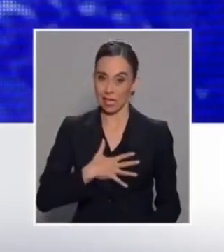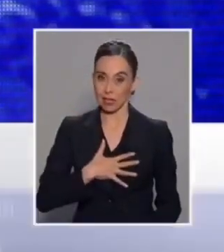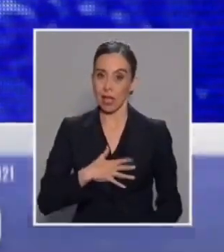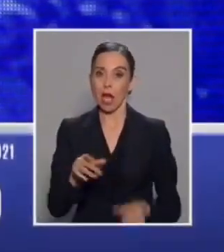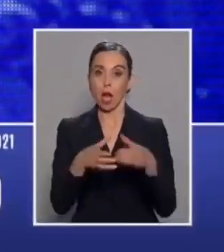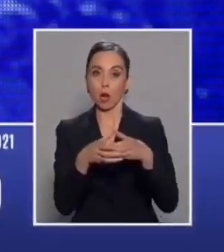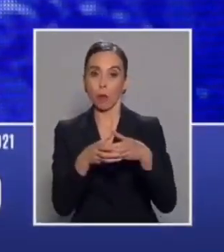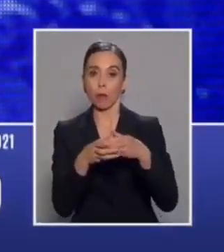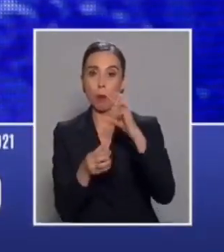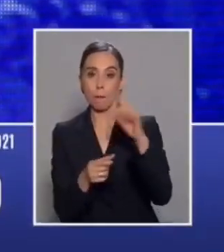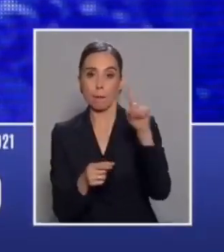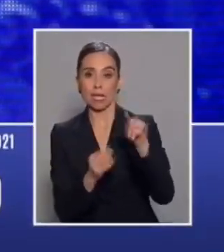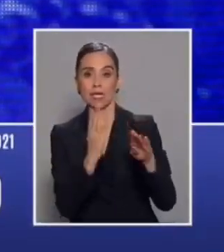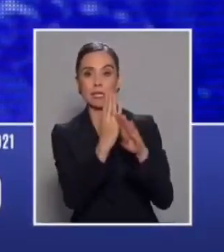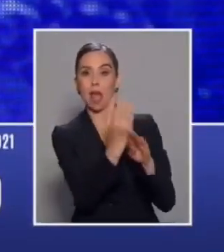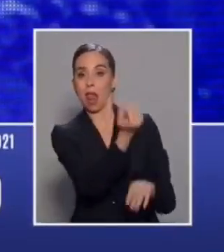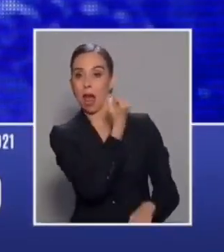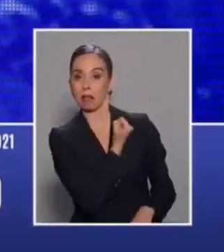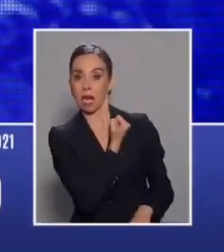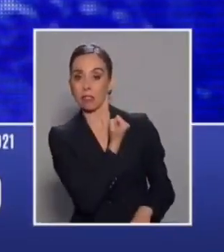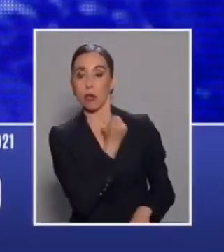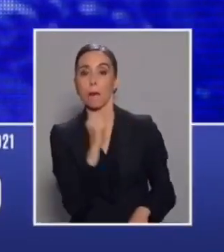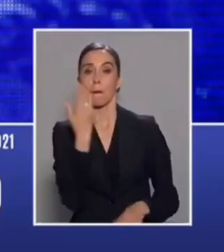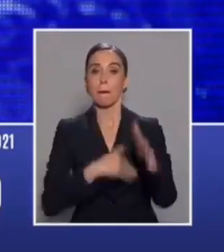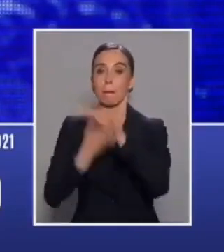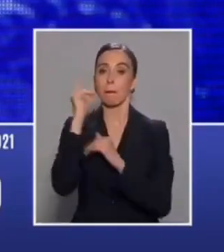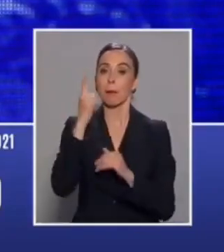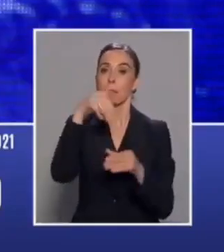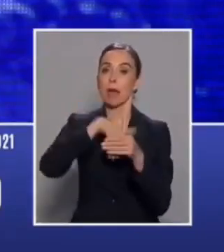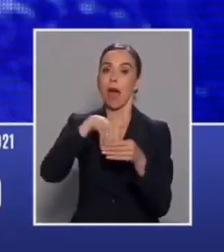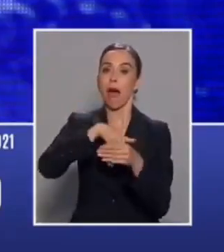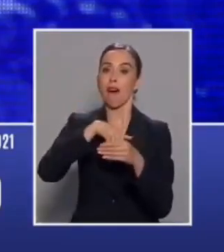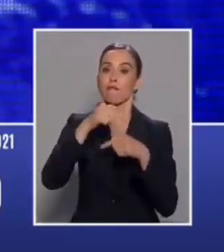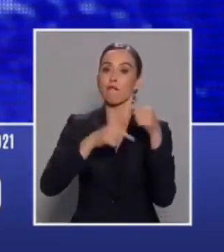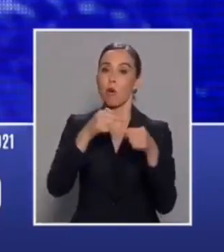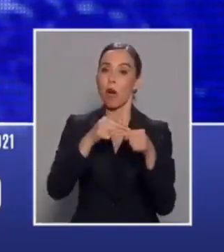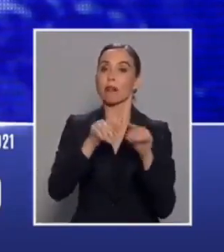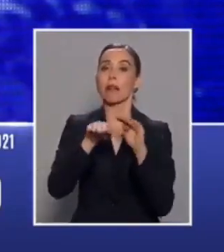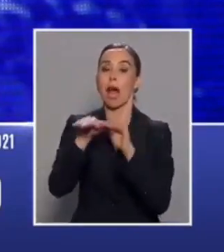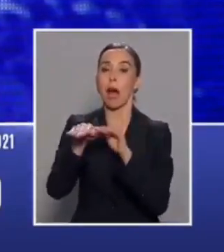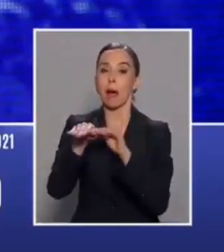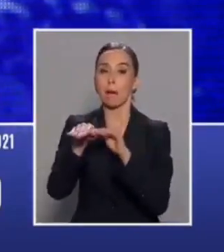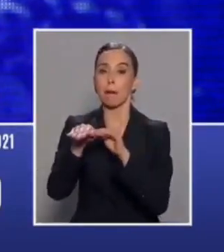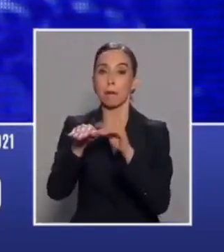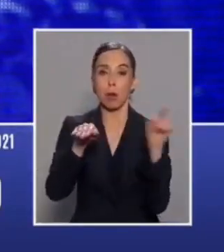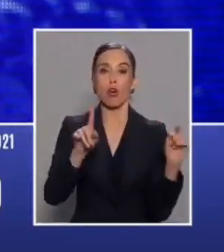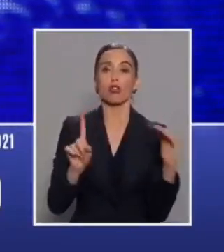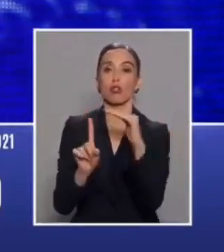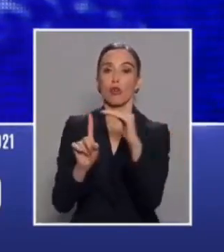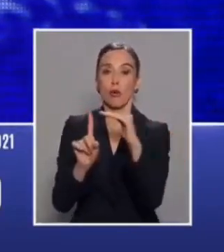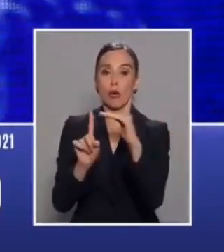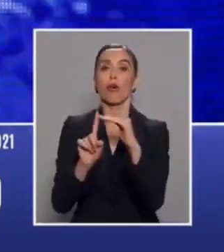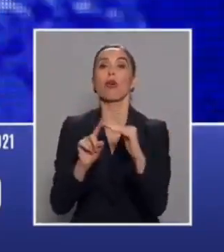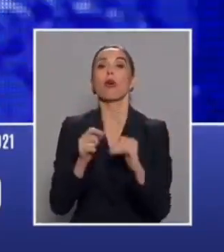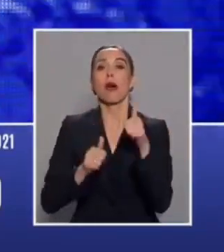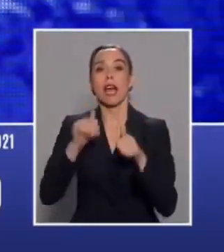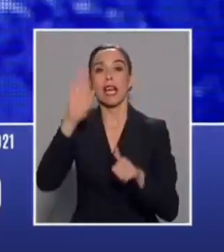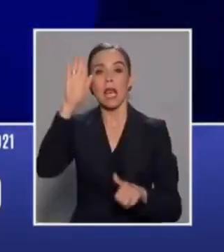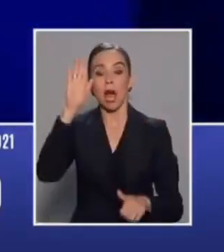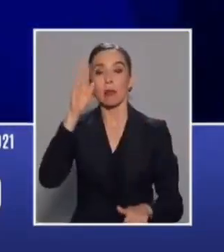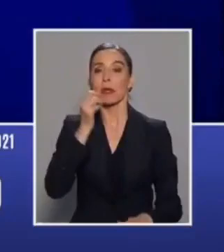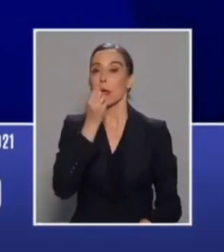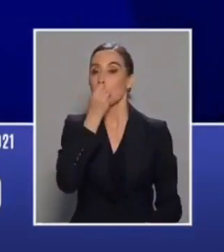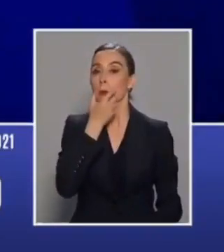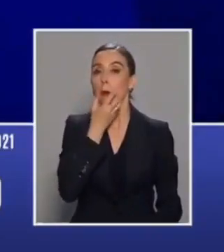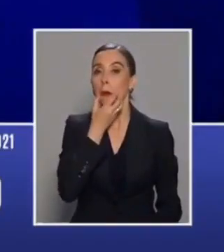sector del Partido Socialista, bueno, que en primera vuelta este apoyó. De, ese viejo, que el marido de la vieja que está loca. Entre